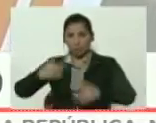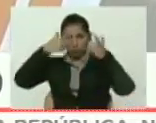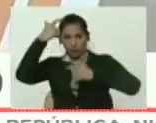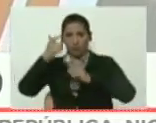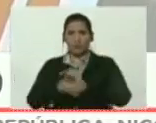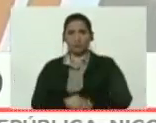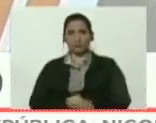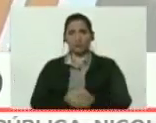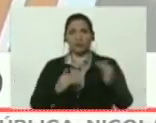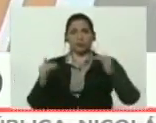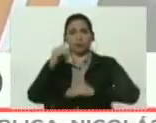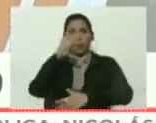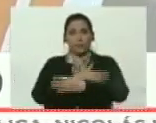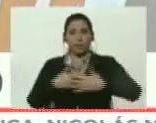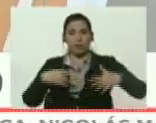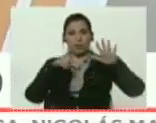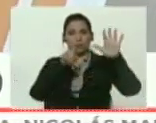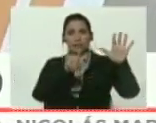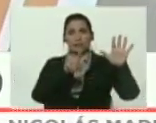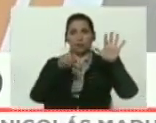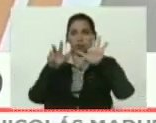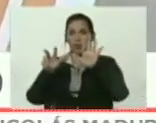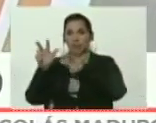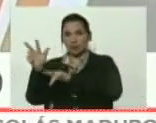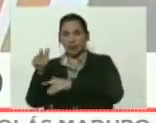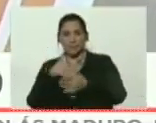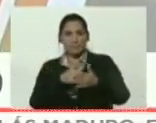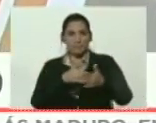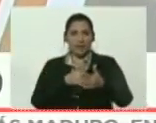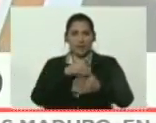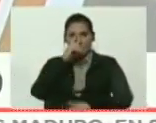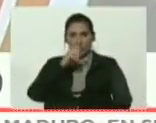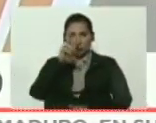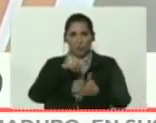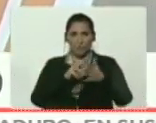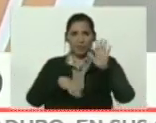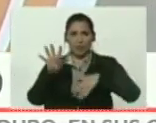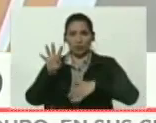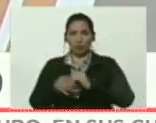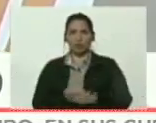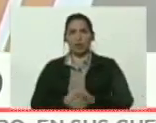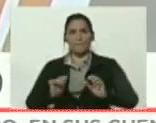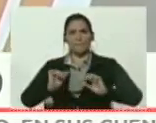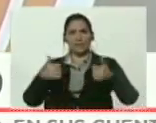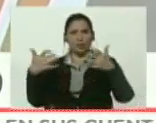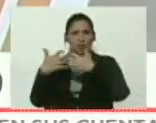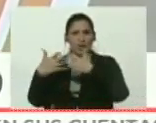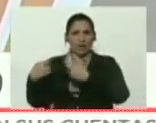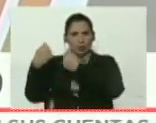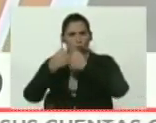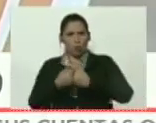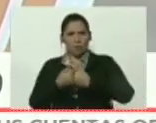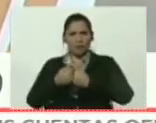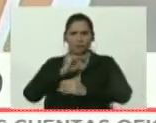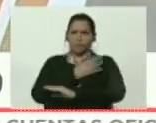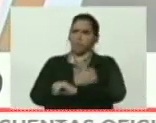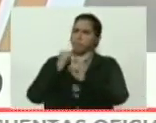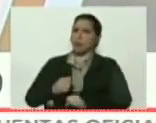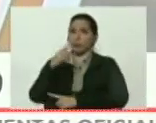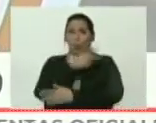aumentamos a 1.683.000. Año 2014, que empezó la guerra económica cruda, a